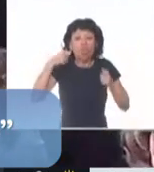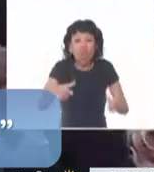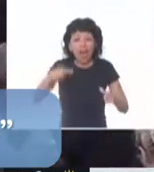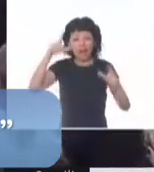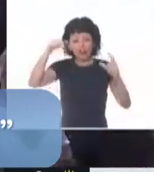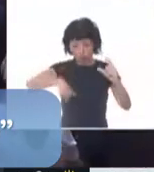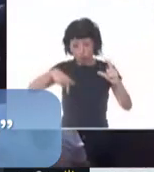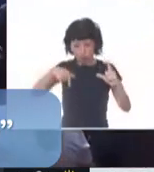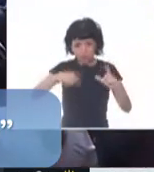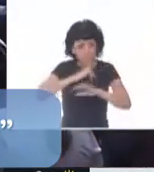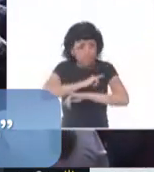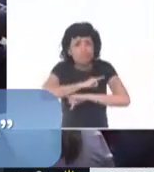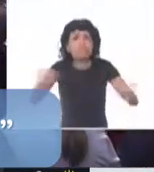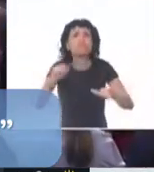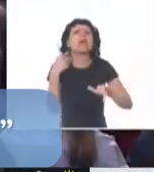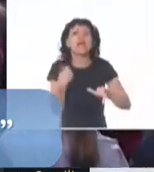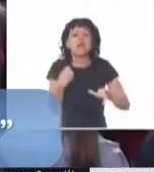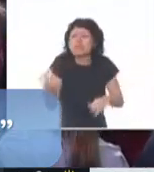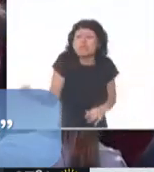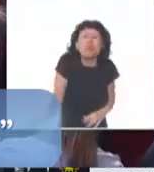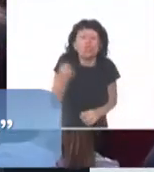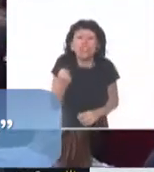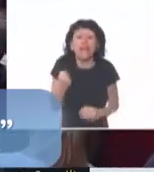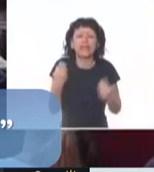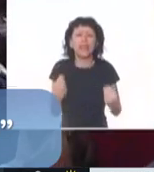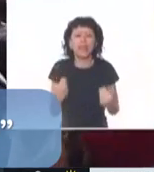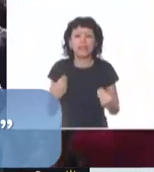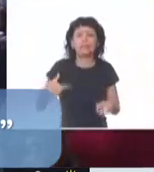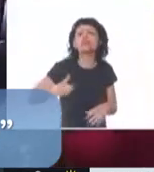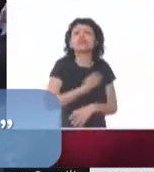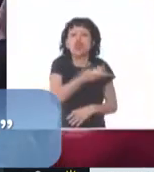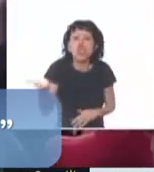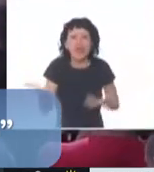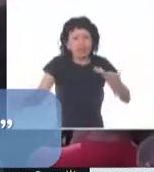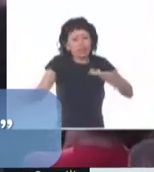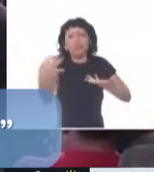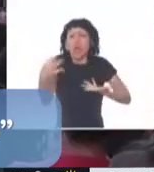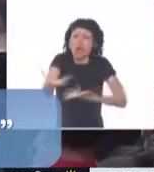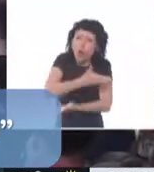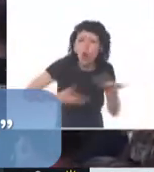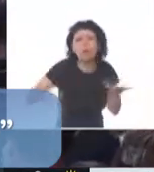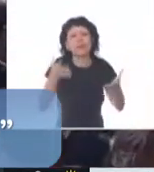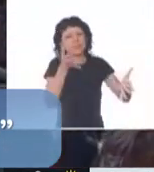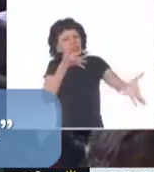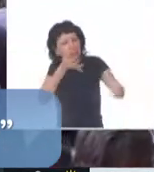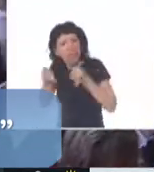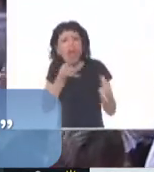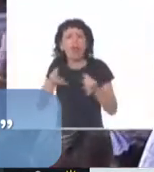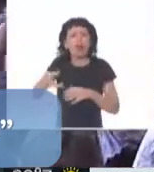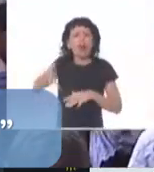es el mensaje de que la convivencia, el diálogo y el respeto por la